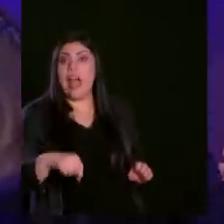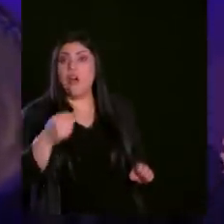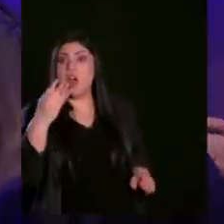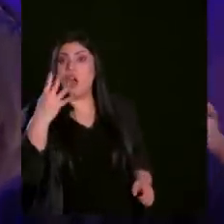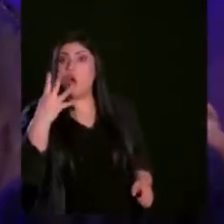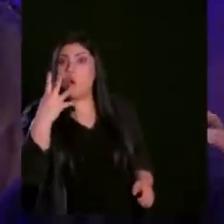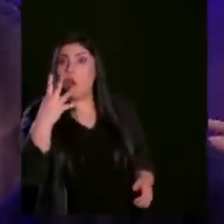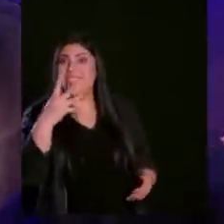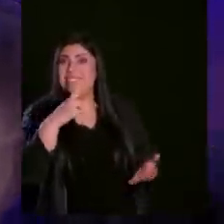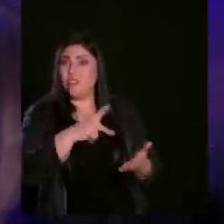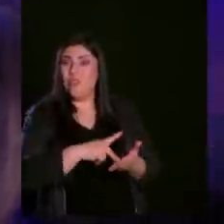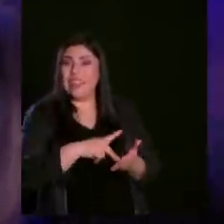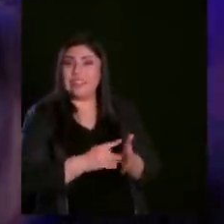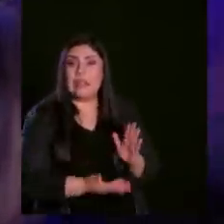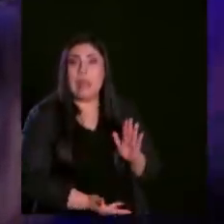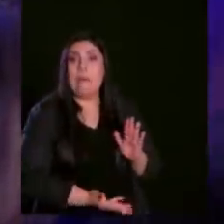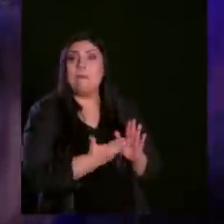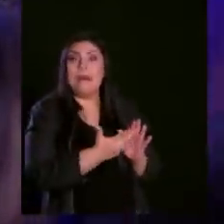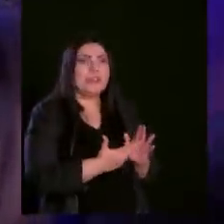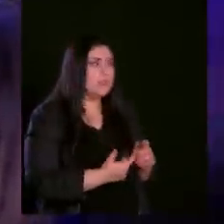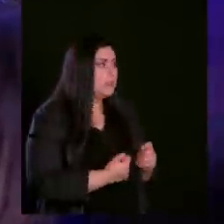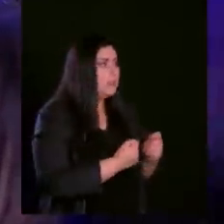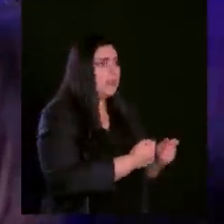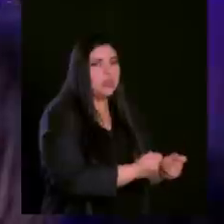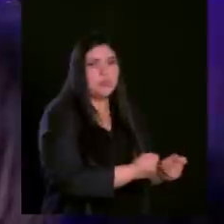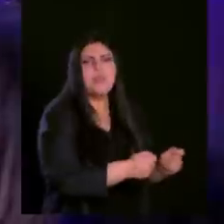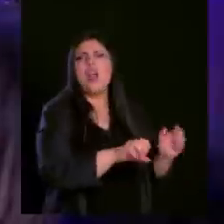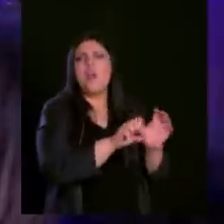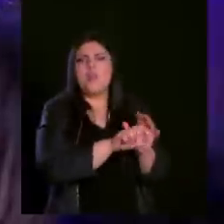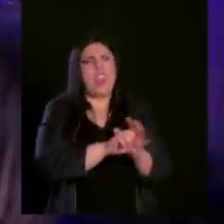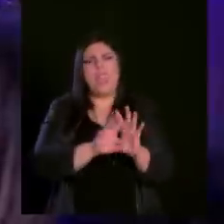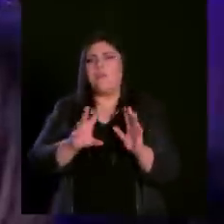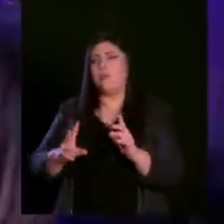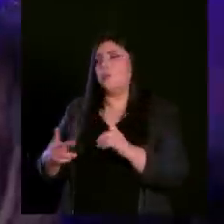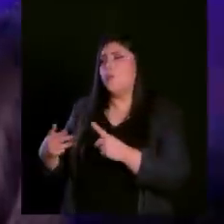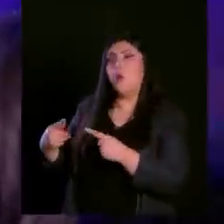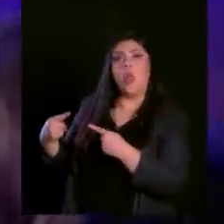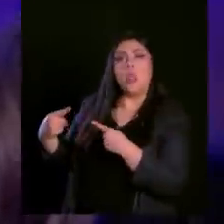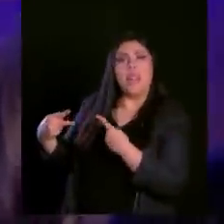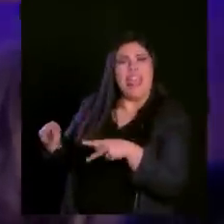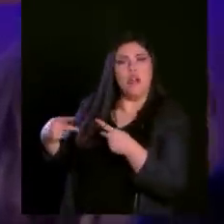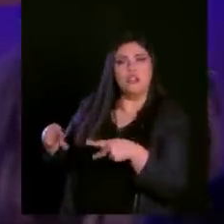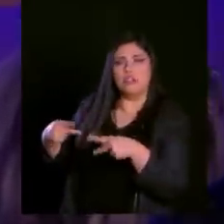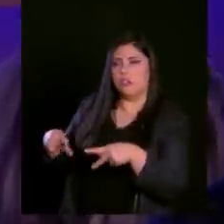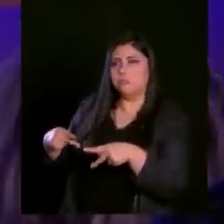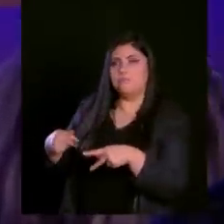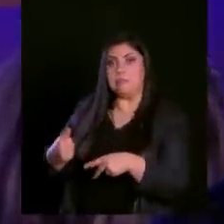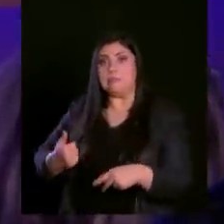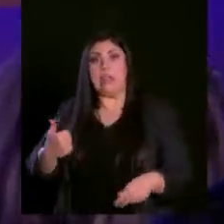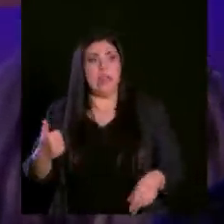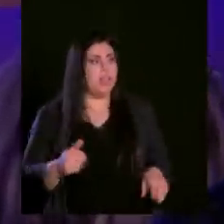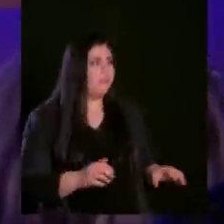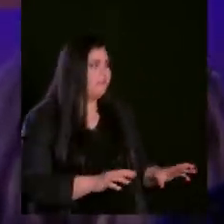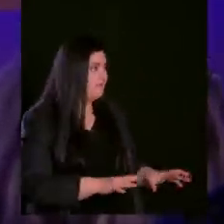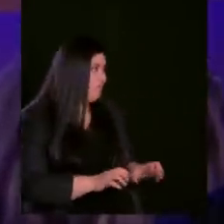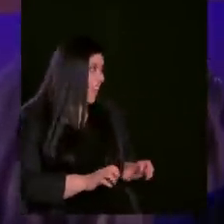saqueo lo defraudó a usted Tenían un negocio con saqueo y se quedó con las acciones del negocio verdad